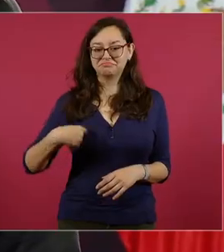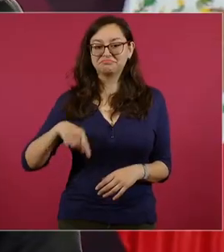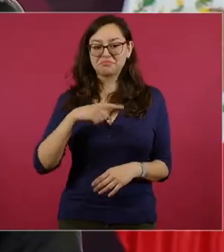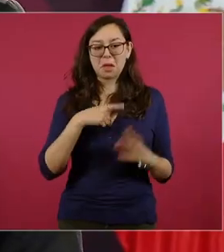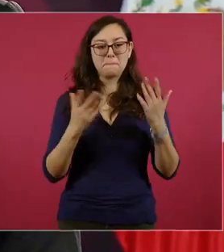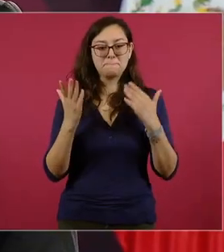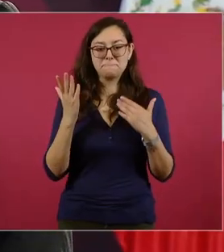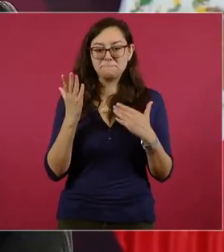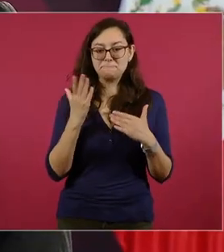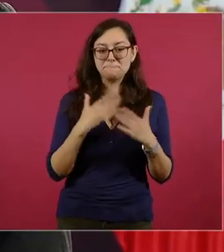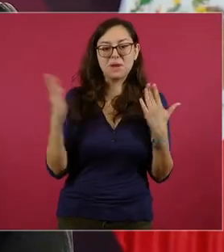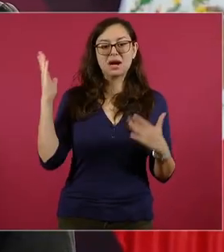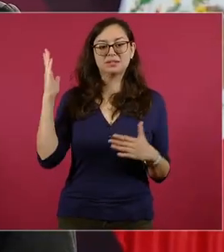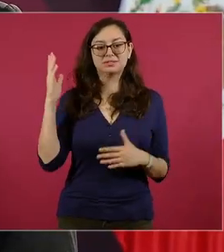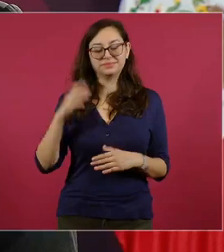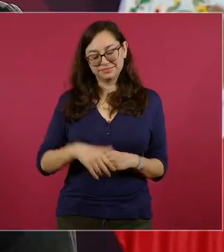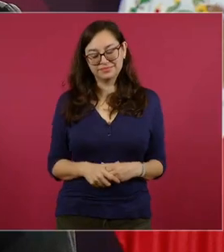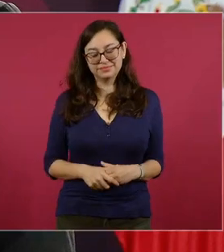adelante.